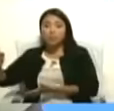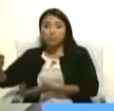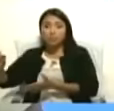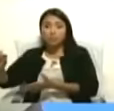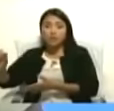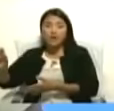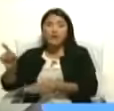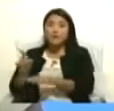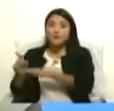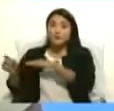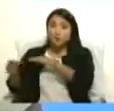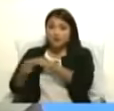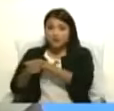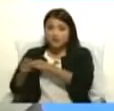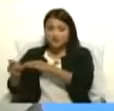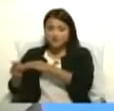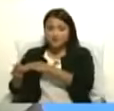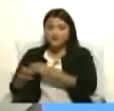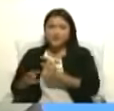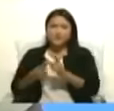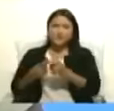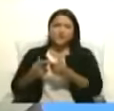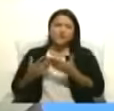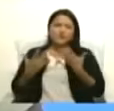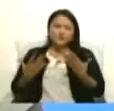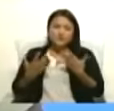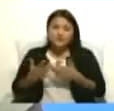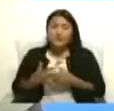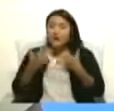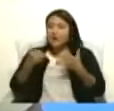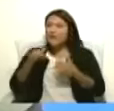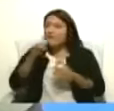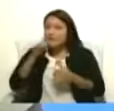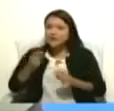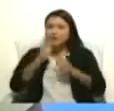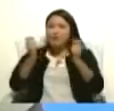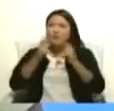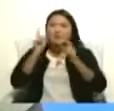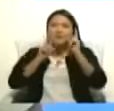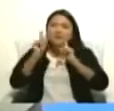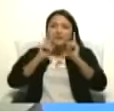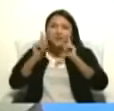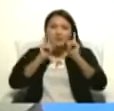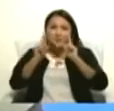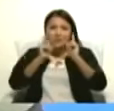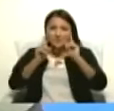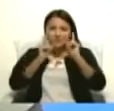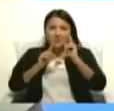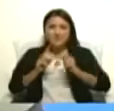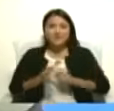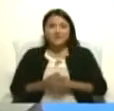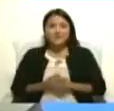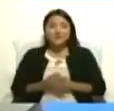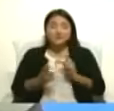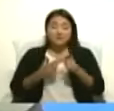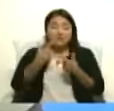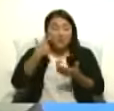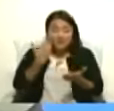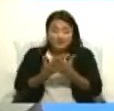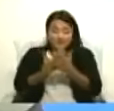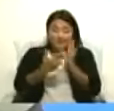Guyana Cómo no van a montar todas esas matrices yo solamente me apoyo en los hechos